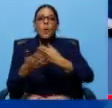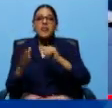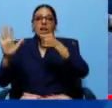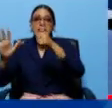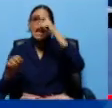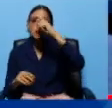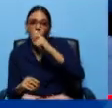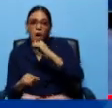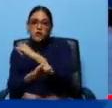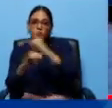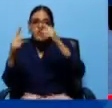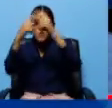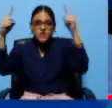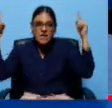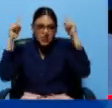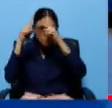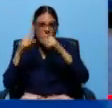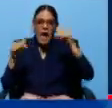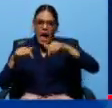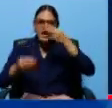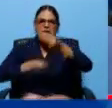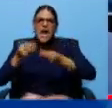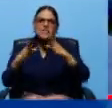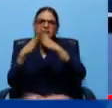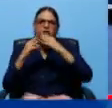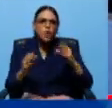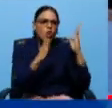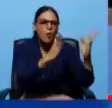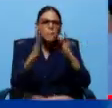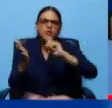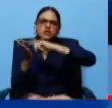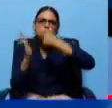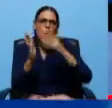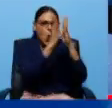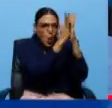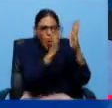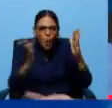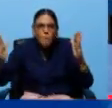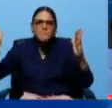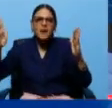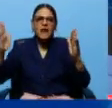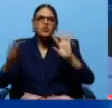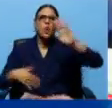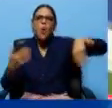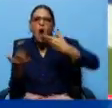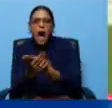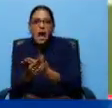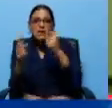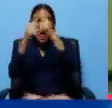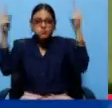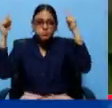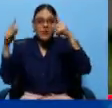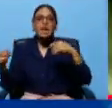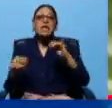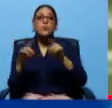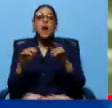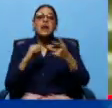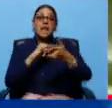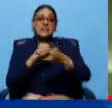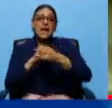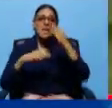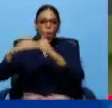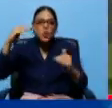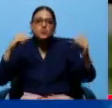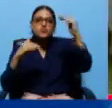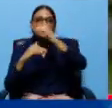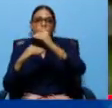Aquí se hace todo el proceso hasta llegar pues a técnico superior.